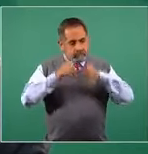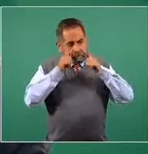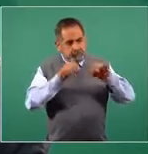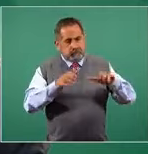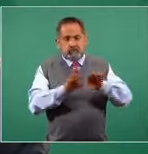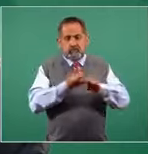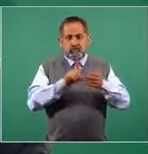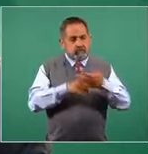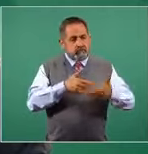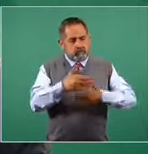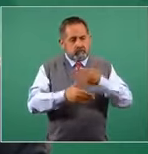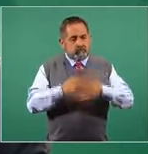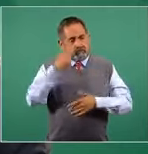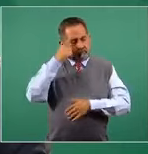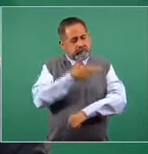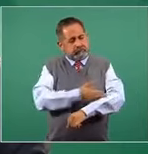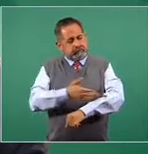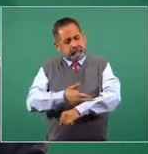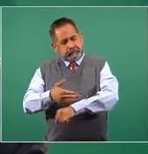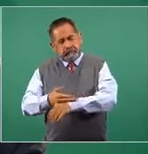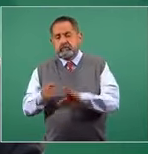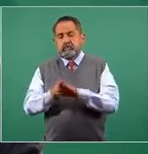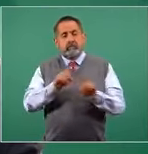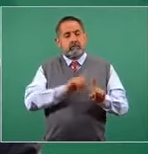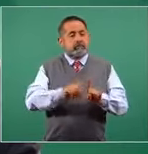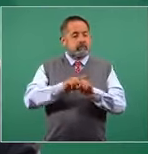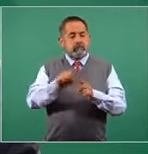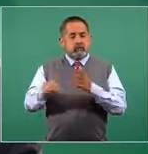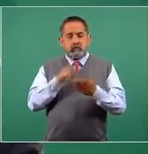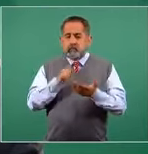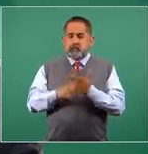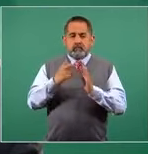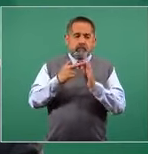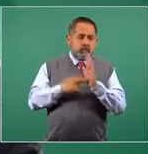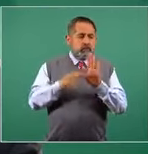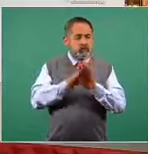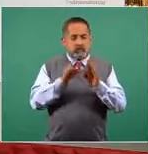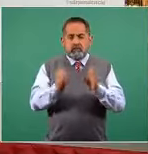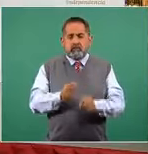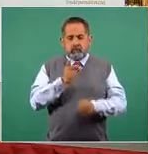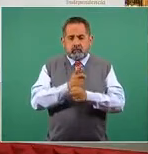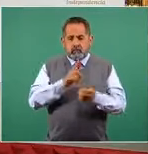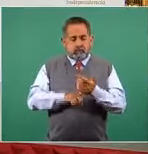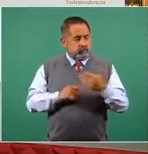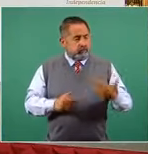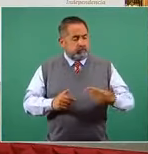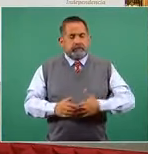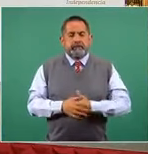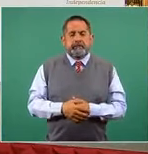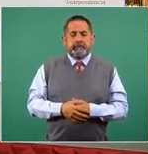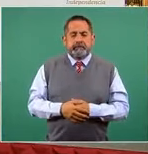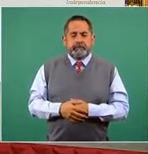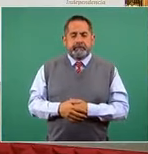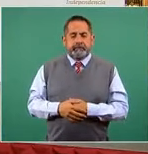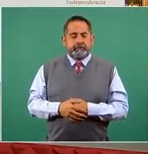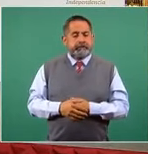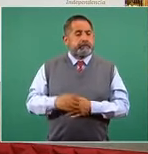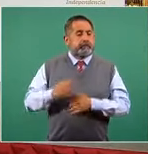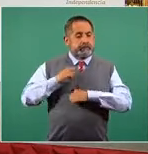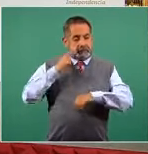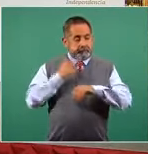y atención para que en todos los lugares se respeten los protocolos de seguridad sanitaria. Es